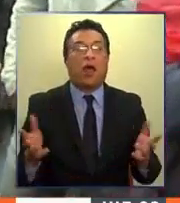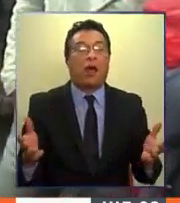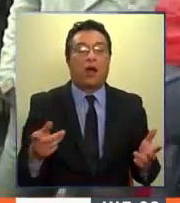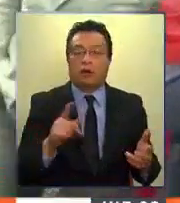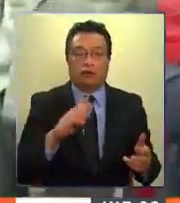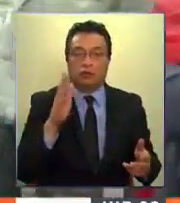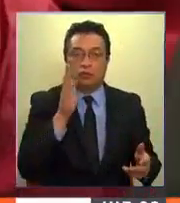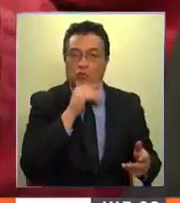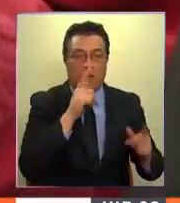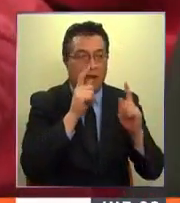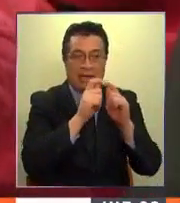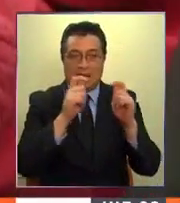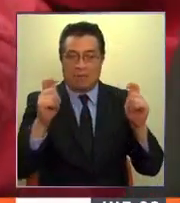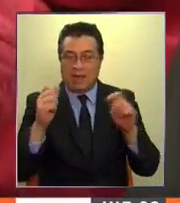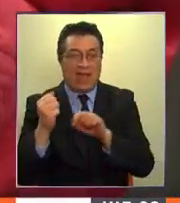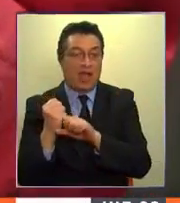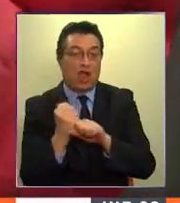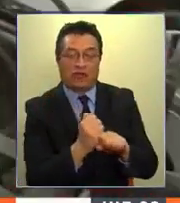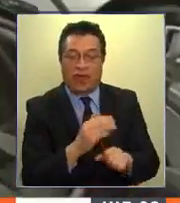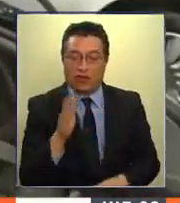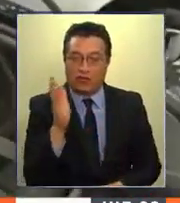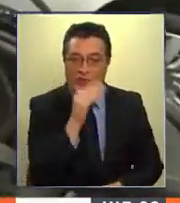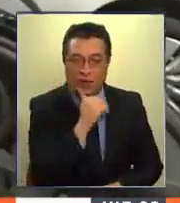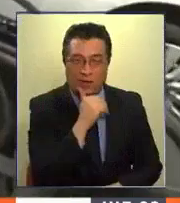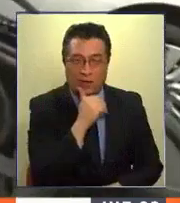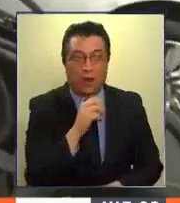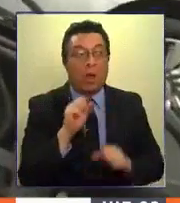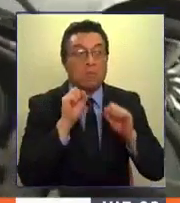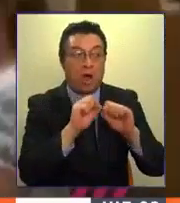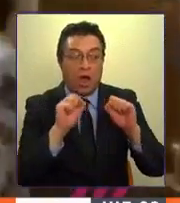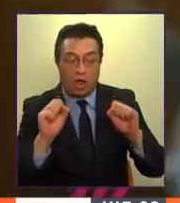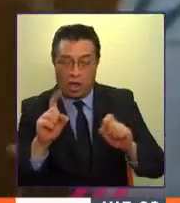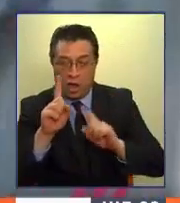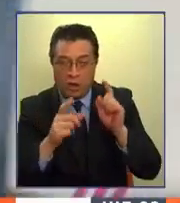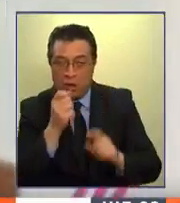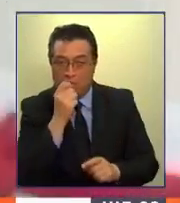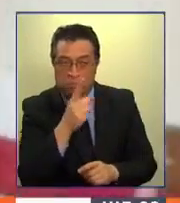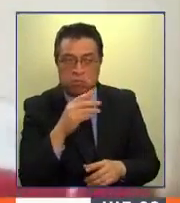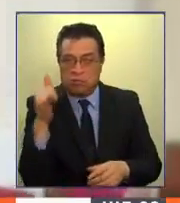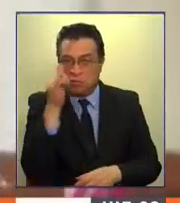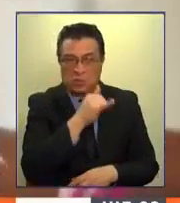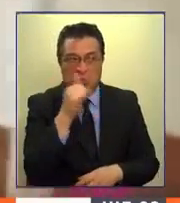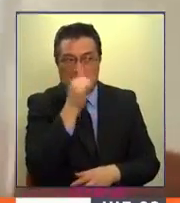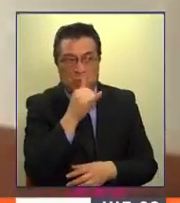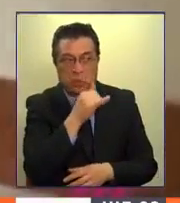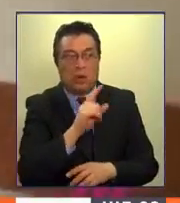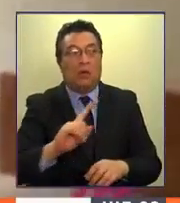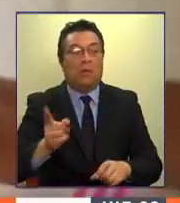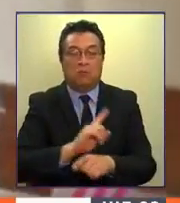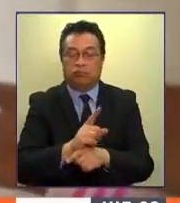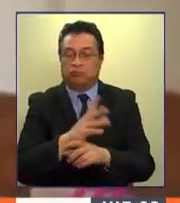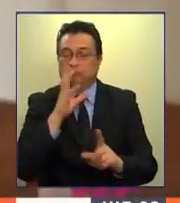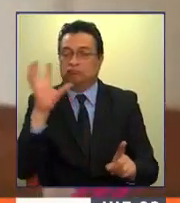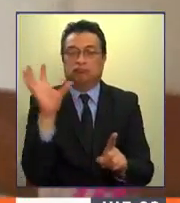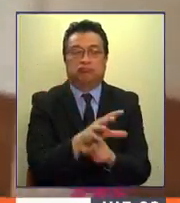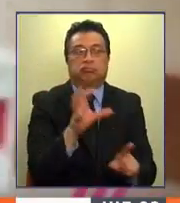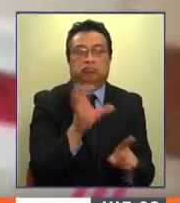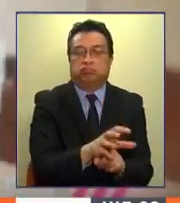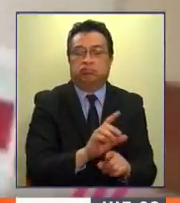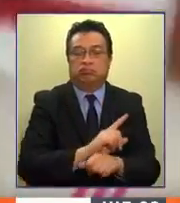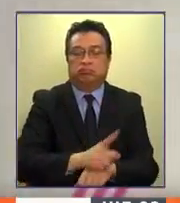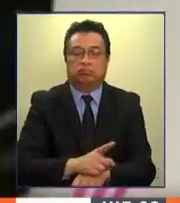hubo campaña en contra. Las pequeñas protestas y denuncias de irregularidades fueron aplacadas y el nuevo texto